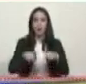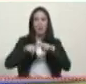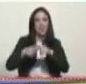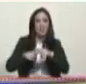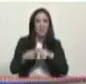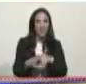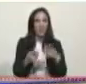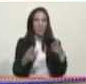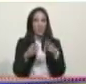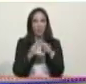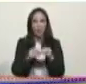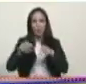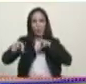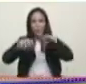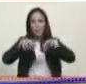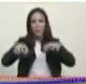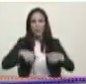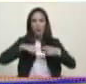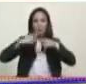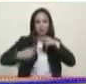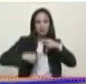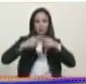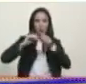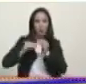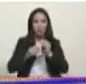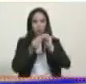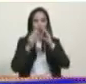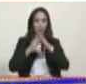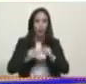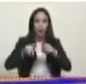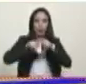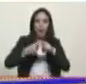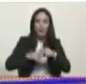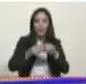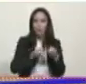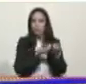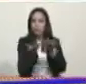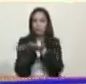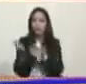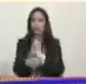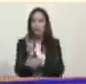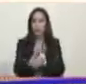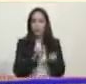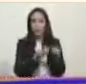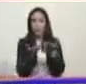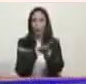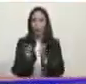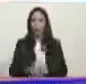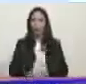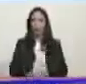las piezas, partes, repuestos, insumos, a nivel nacional de manera directa.